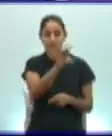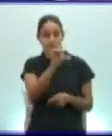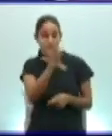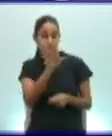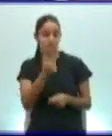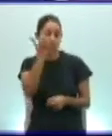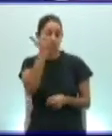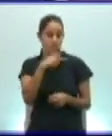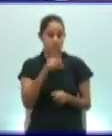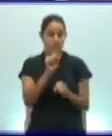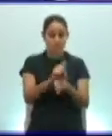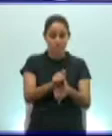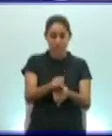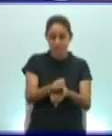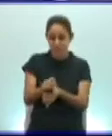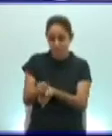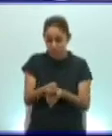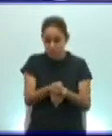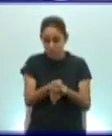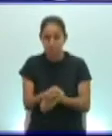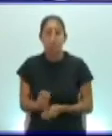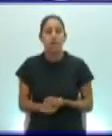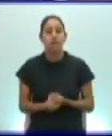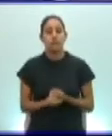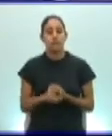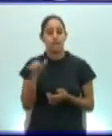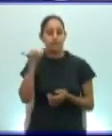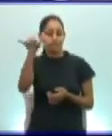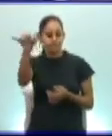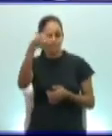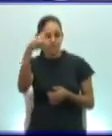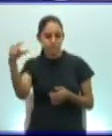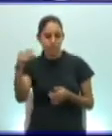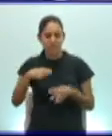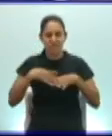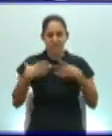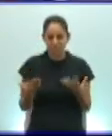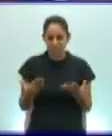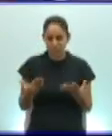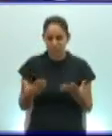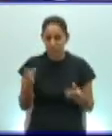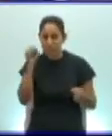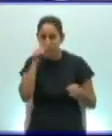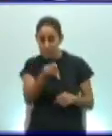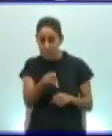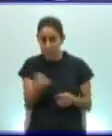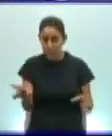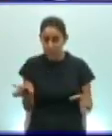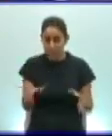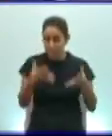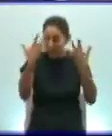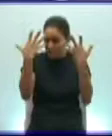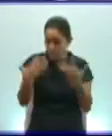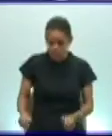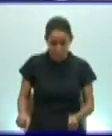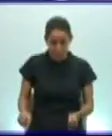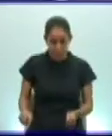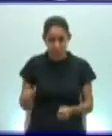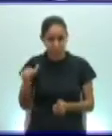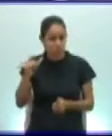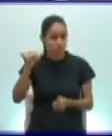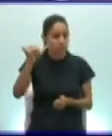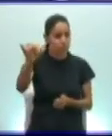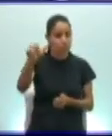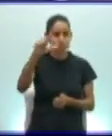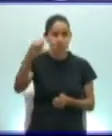los aeropuertos, porque eso nos está explicando ya cuál era la proyección. Definir ya lo que es acabar con la base aérea que tuviera Cuba, todo el